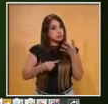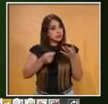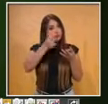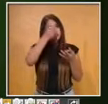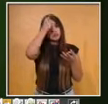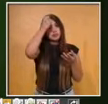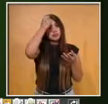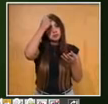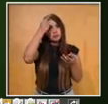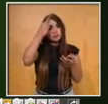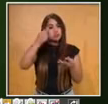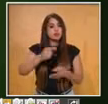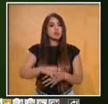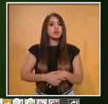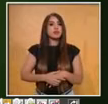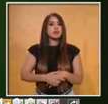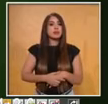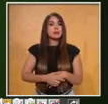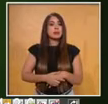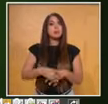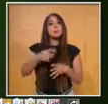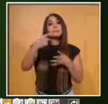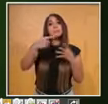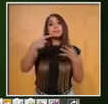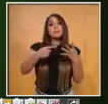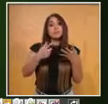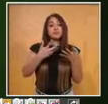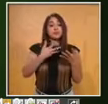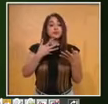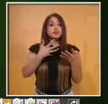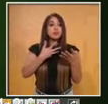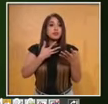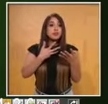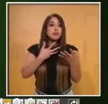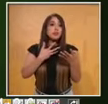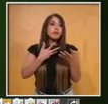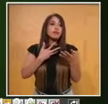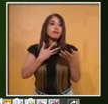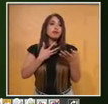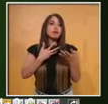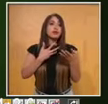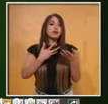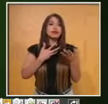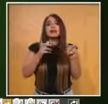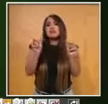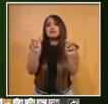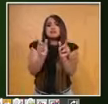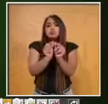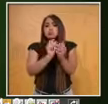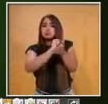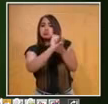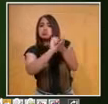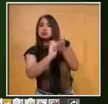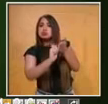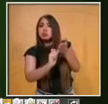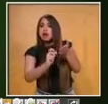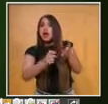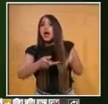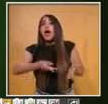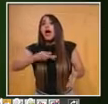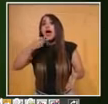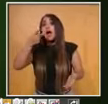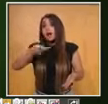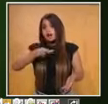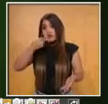adivinanzas. Las adivinanzas son textos breves de tradición oral, es decir, que se transmiten de persona